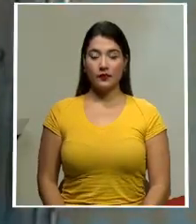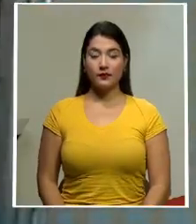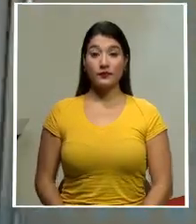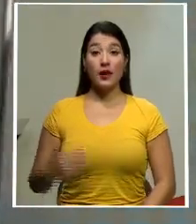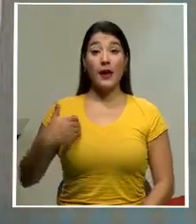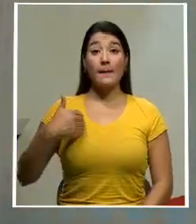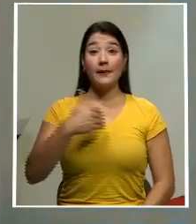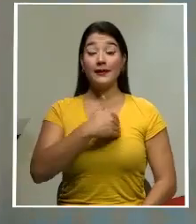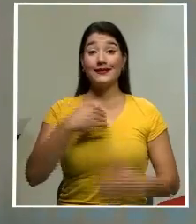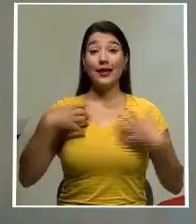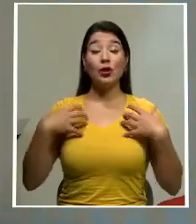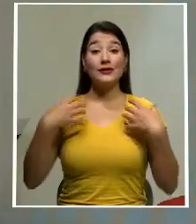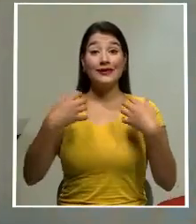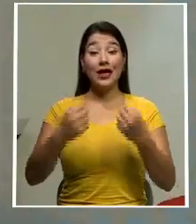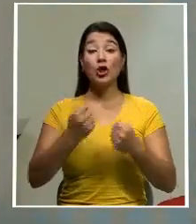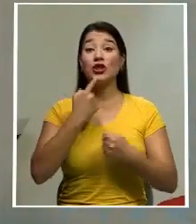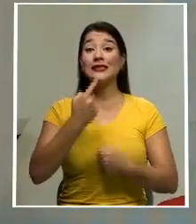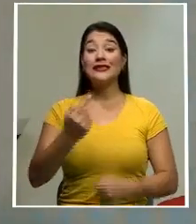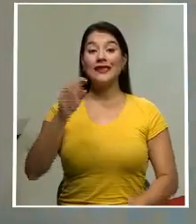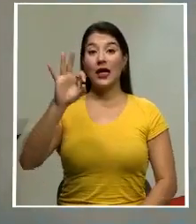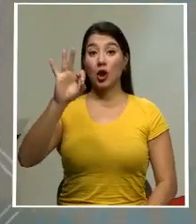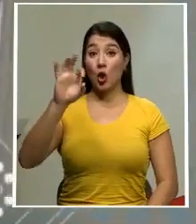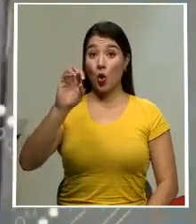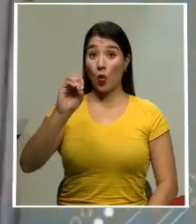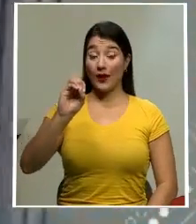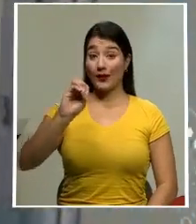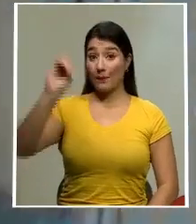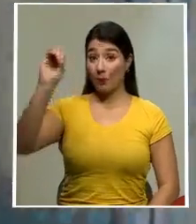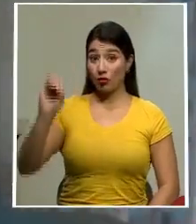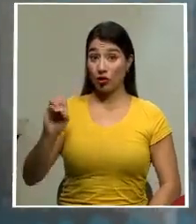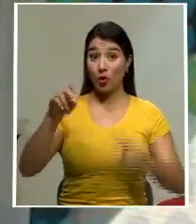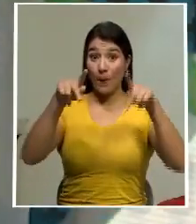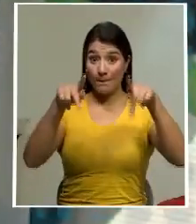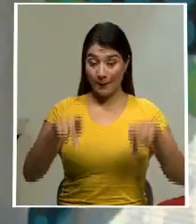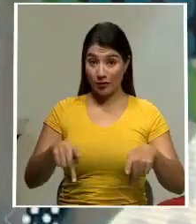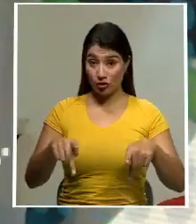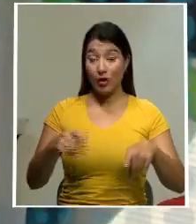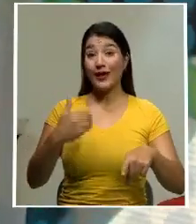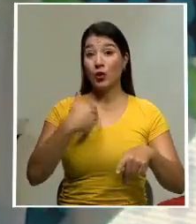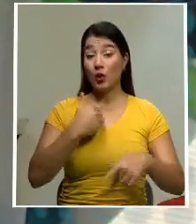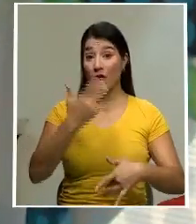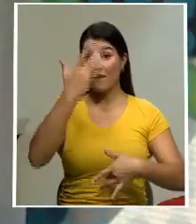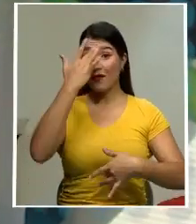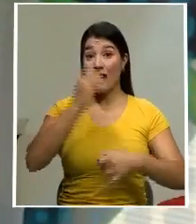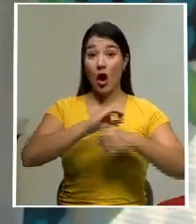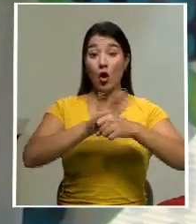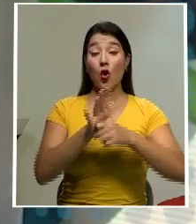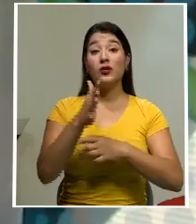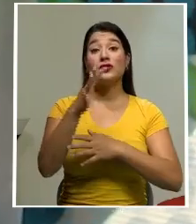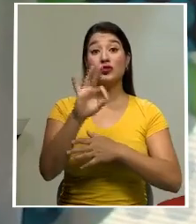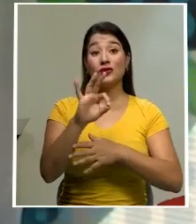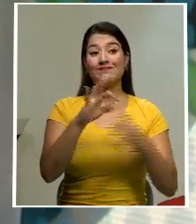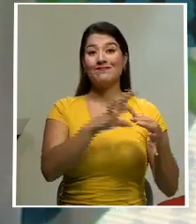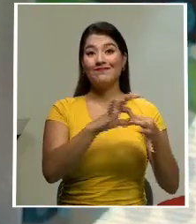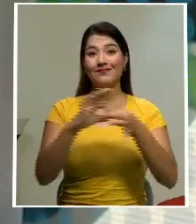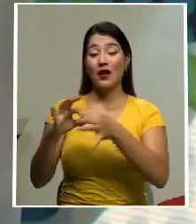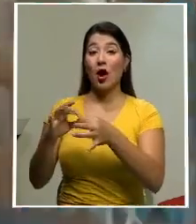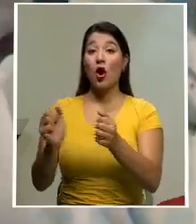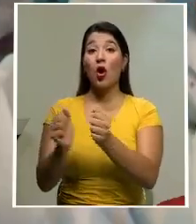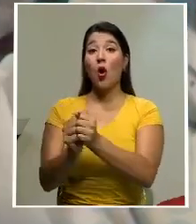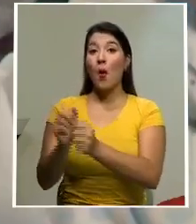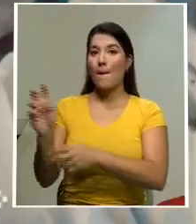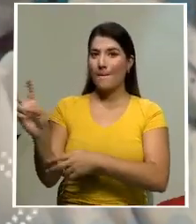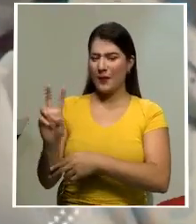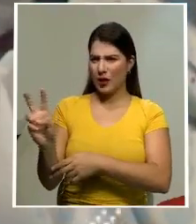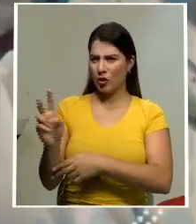El Ministerio de Salud confirmó que el 90% de las personas que fallecieron con la COVID-19 fue por causas relacionadas con el virus y no